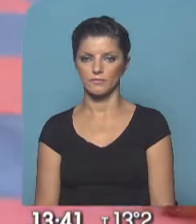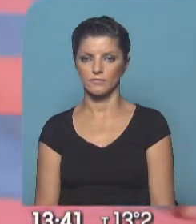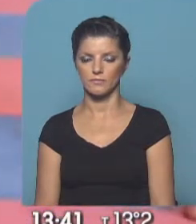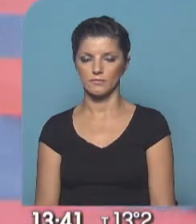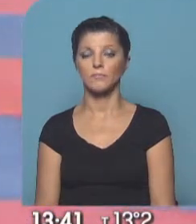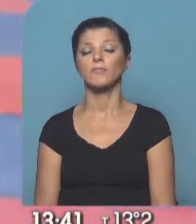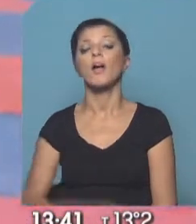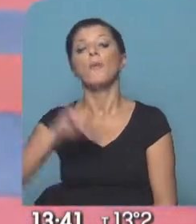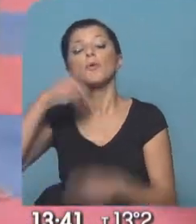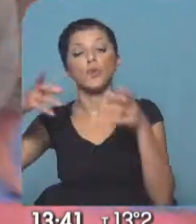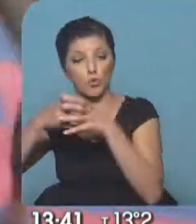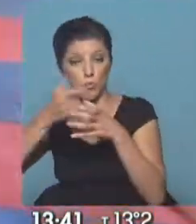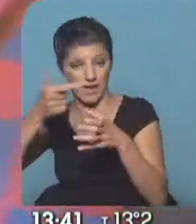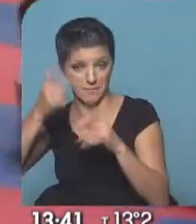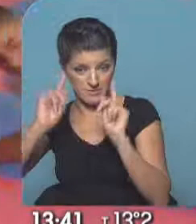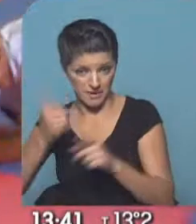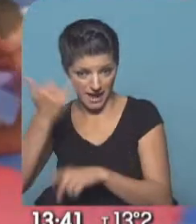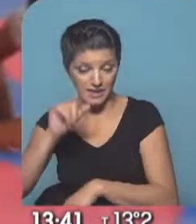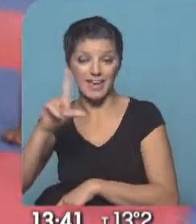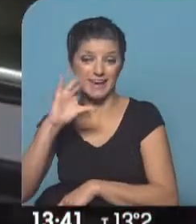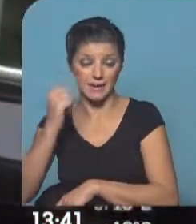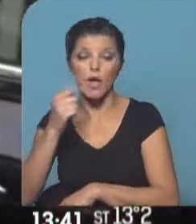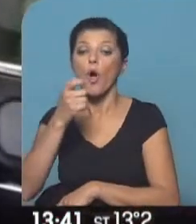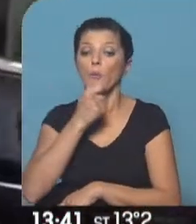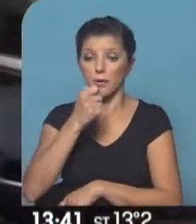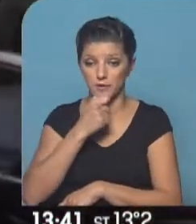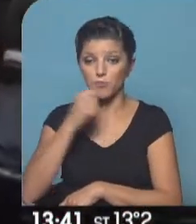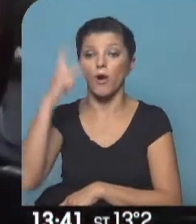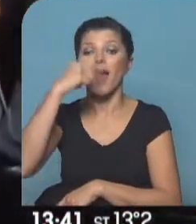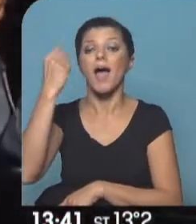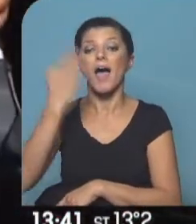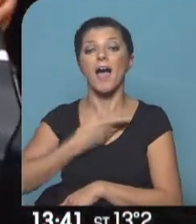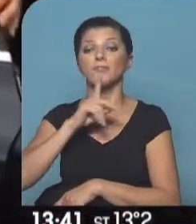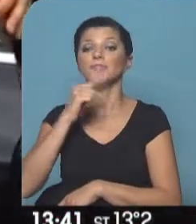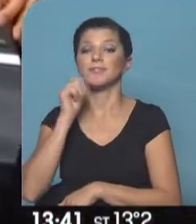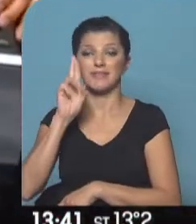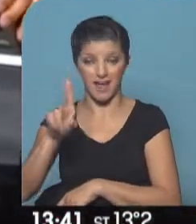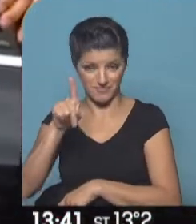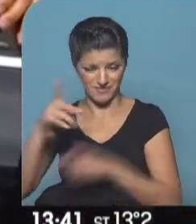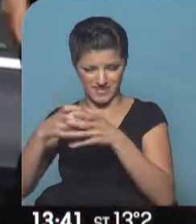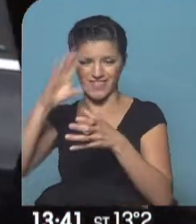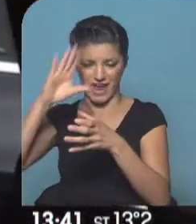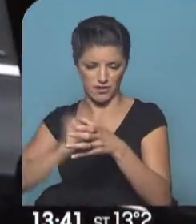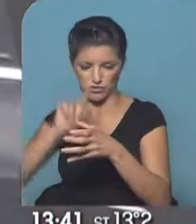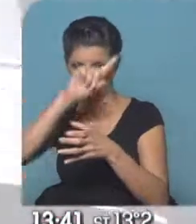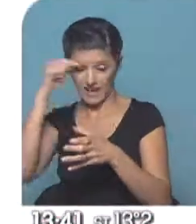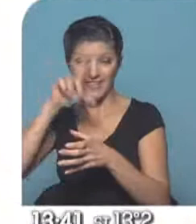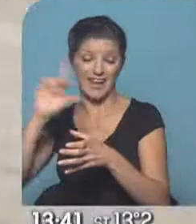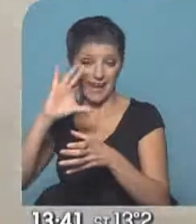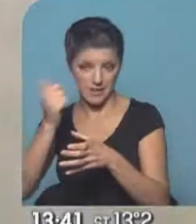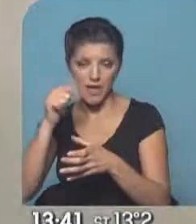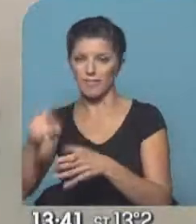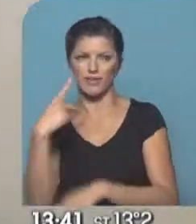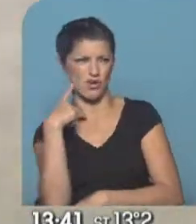Pero otras facciones armadas libias, como la de Khalifa Haftar, del autoproclamado Ejército Nacional Libio, no aceptaron